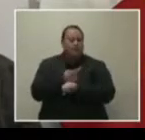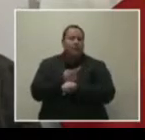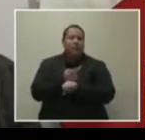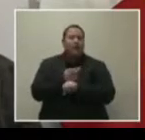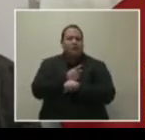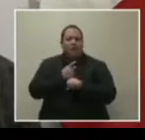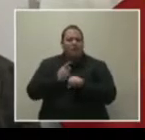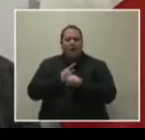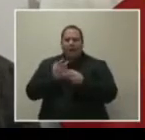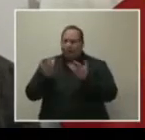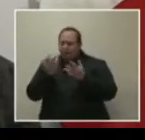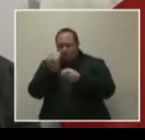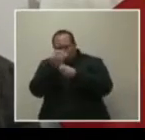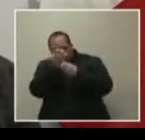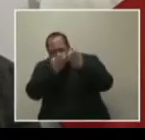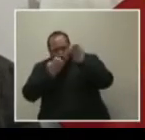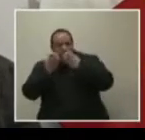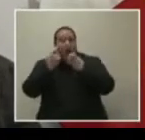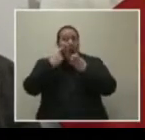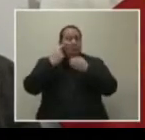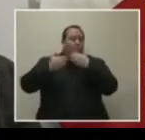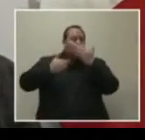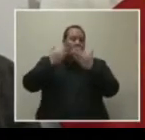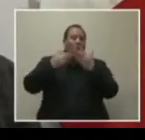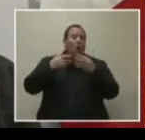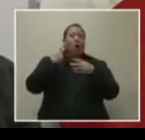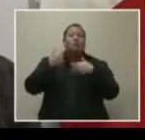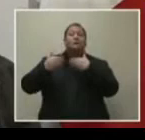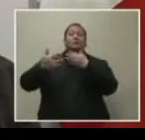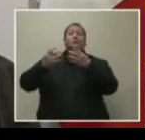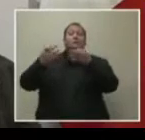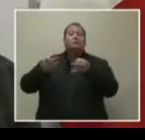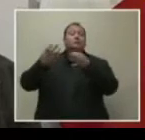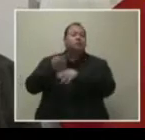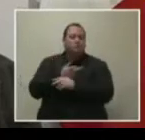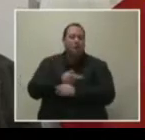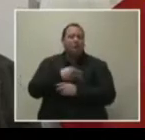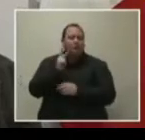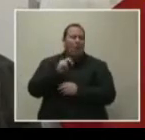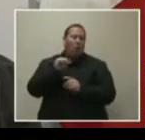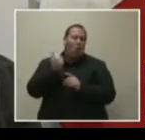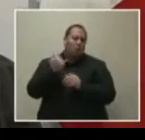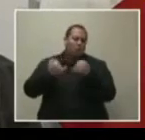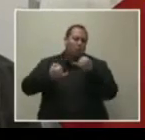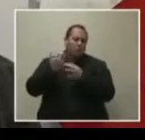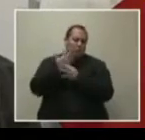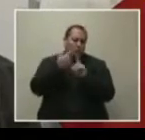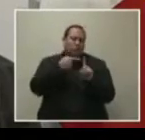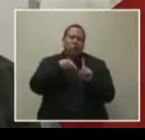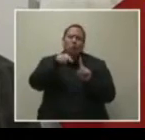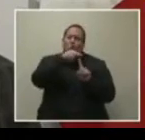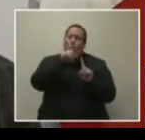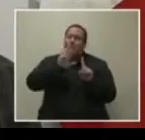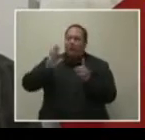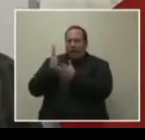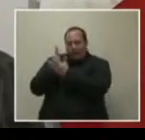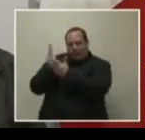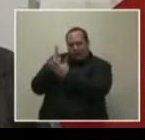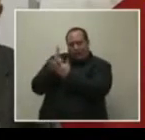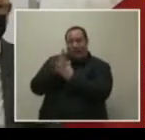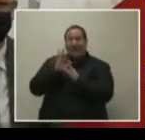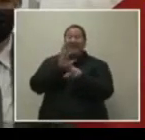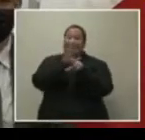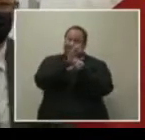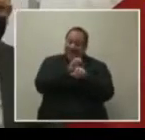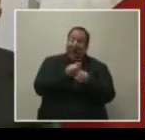agotar algunas acciones más para descartar por completo o confirmar alguna cuestión. Pero esa es la situación jurídica de esta persona. Él no está detenido,